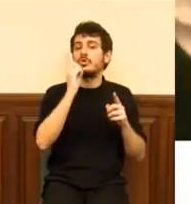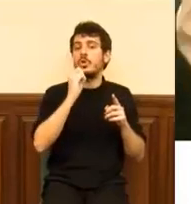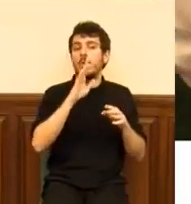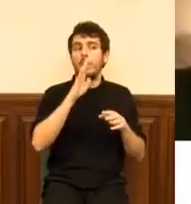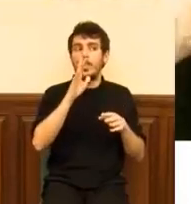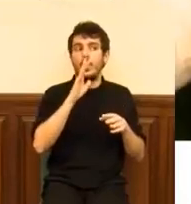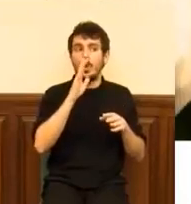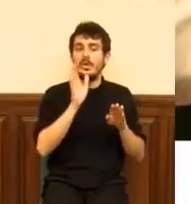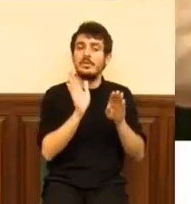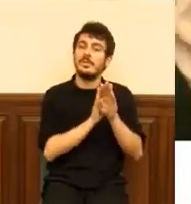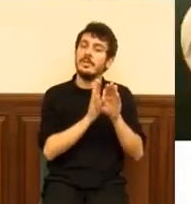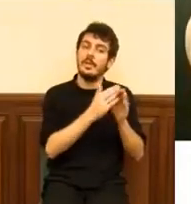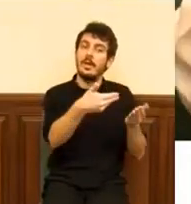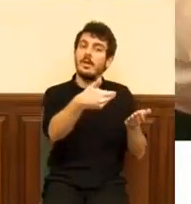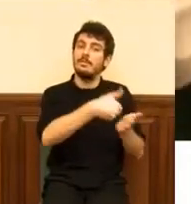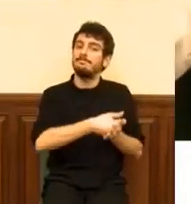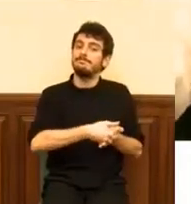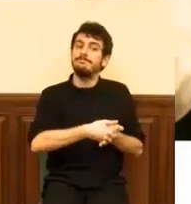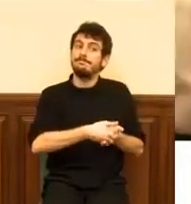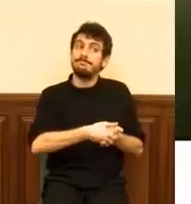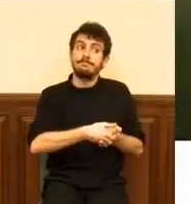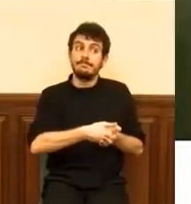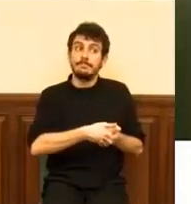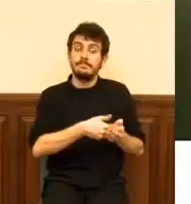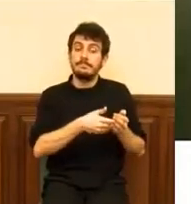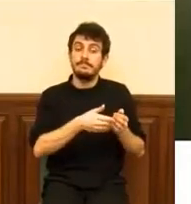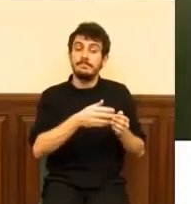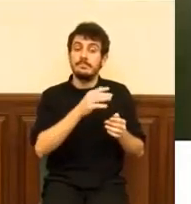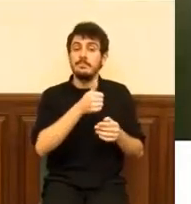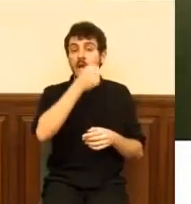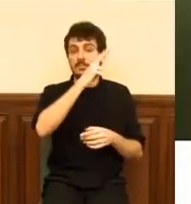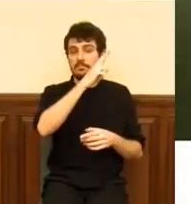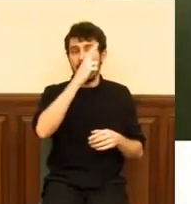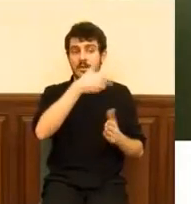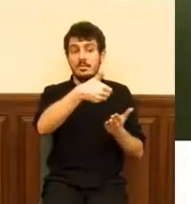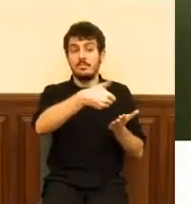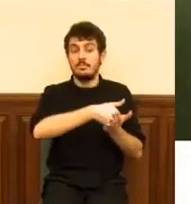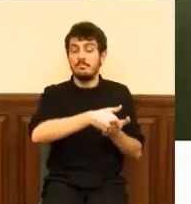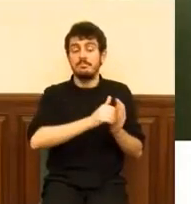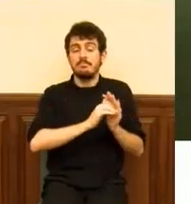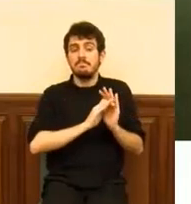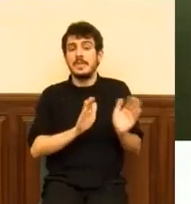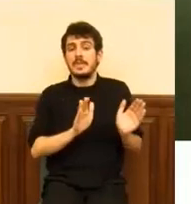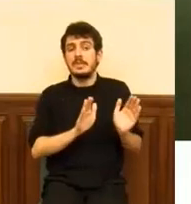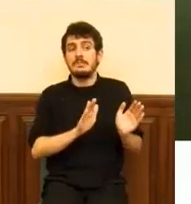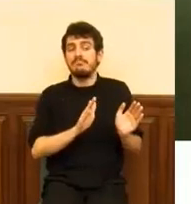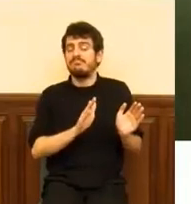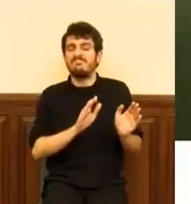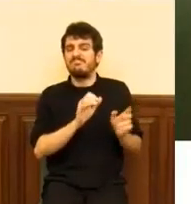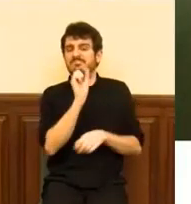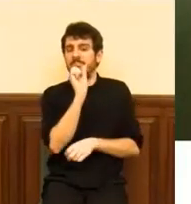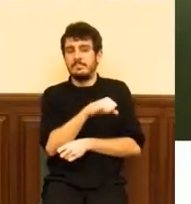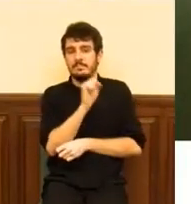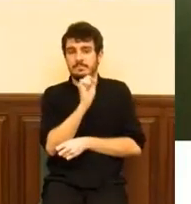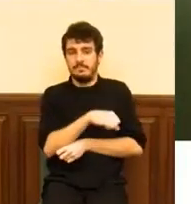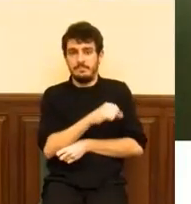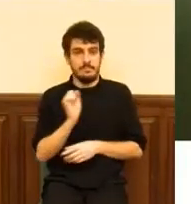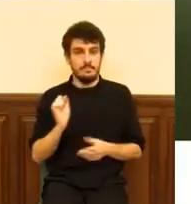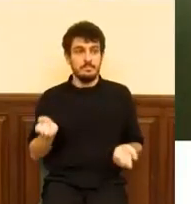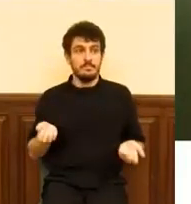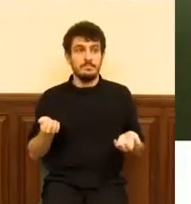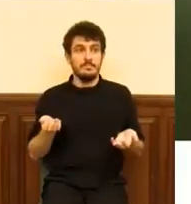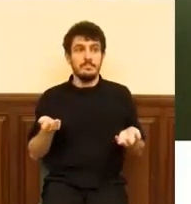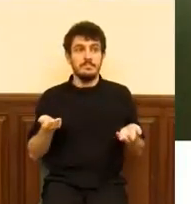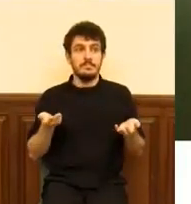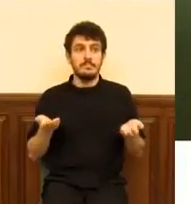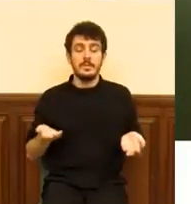propuesta de la izquierda, de una propuesta que viene de Más Madrid, pues simplemente por eso no la contemplan. Entonces,